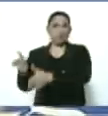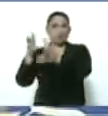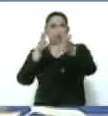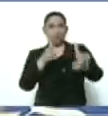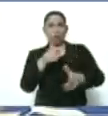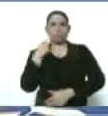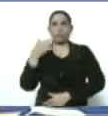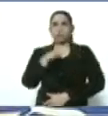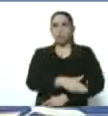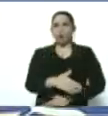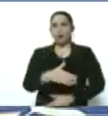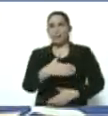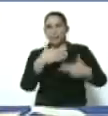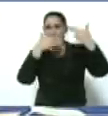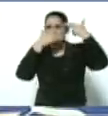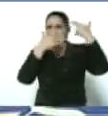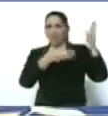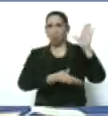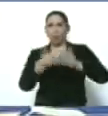de secuestro.